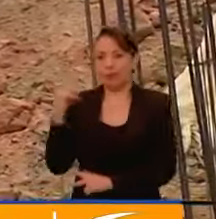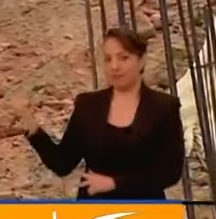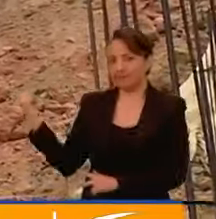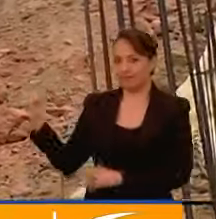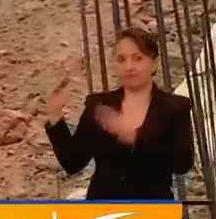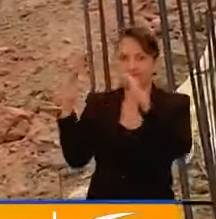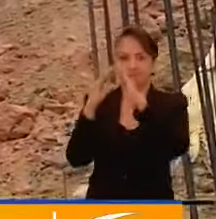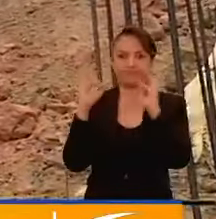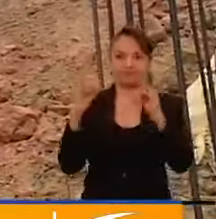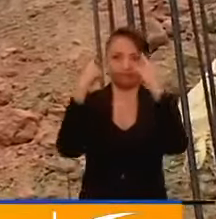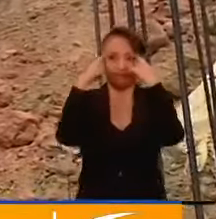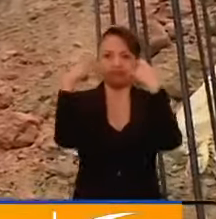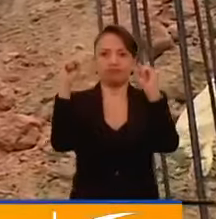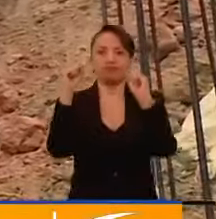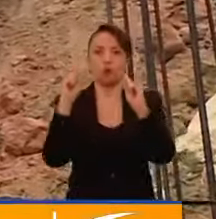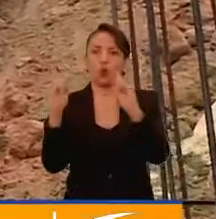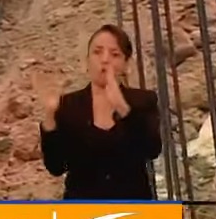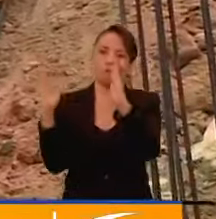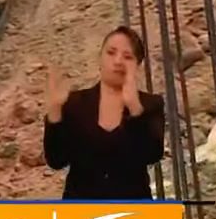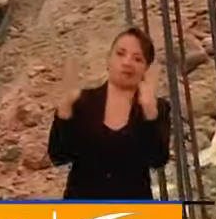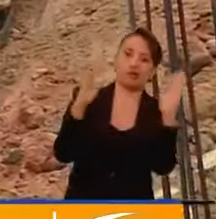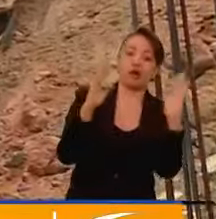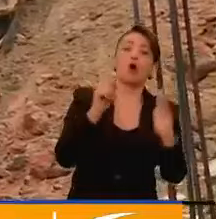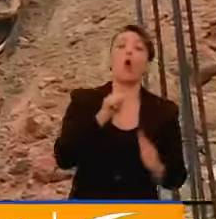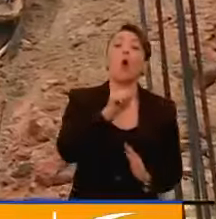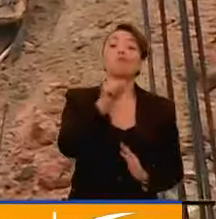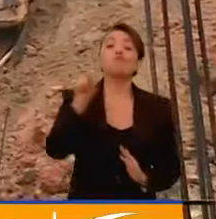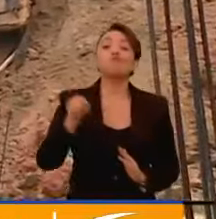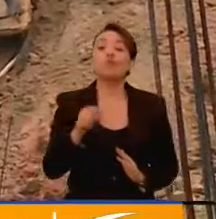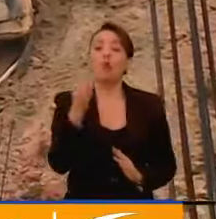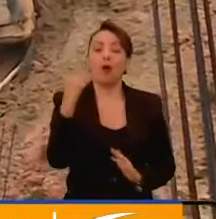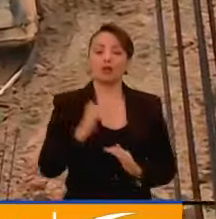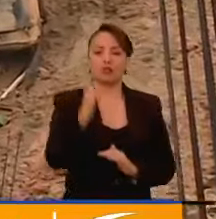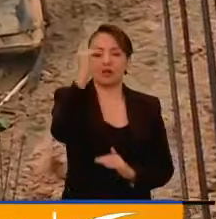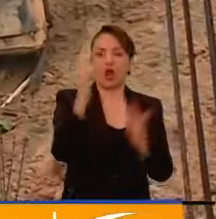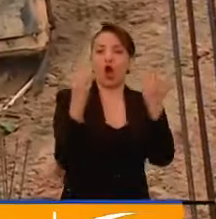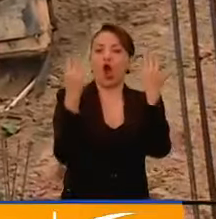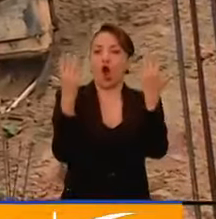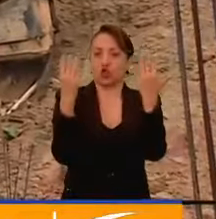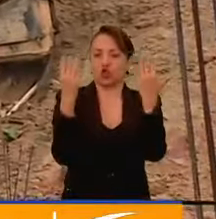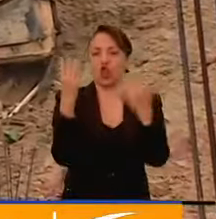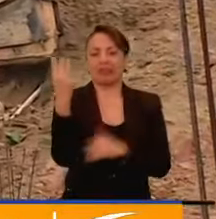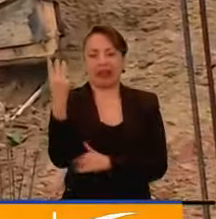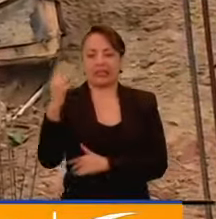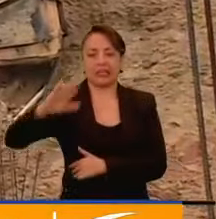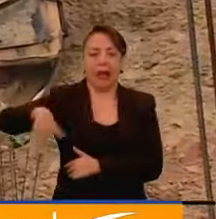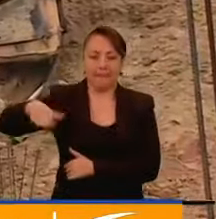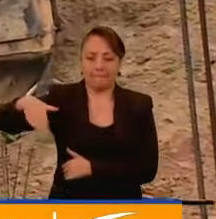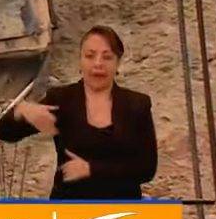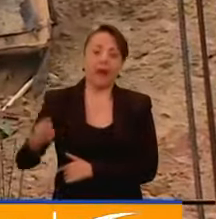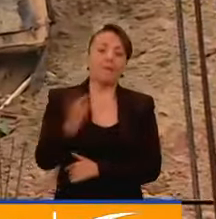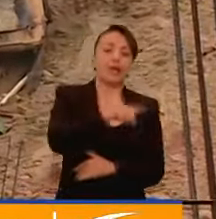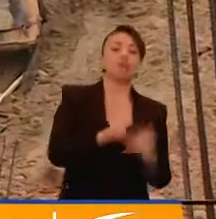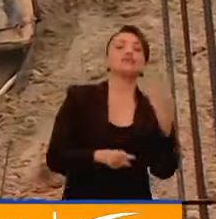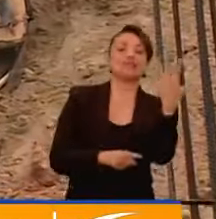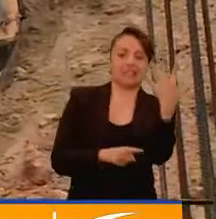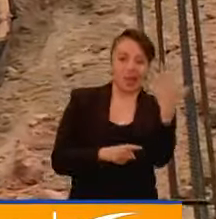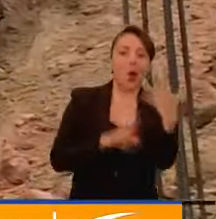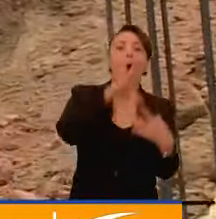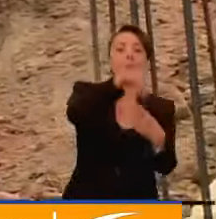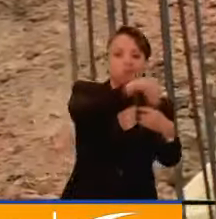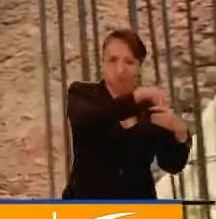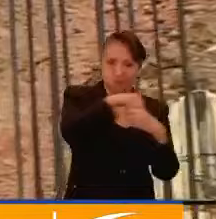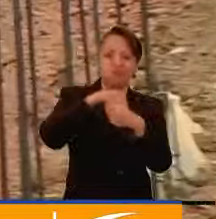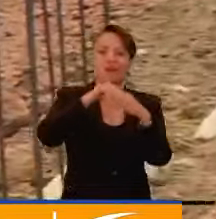super preocupante adentro hay ocho apartamentos tres estaban desocupados y los otros cinco estaban habitados por